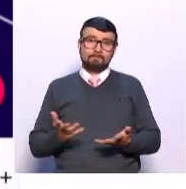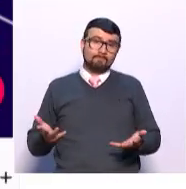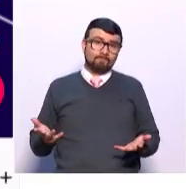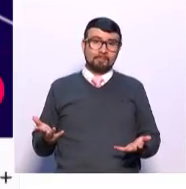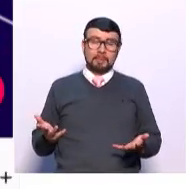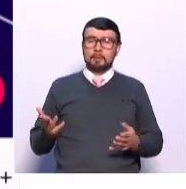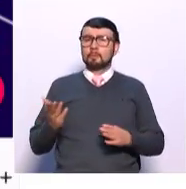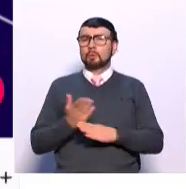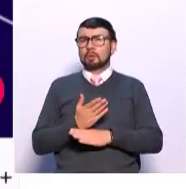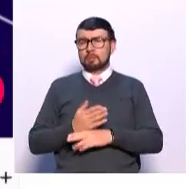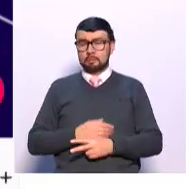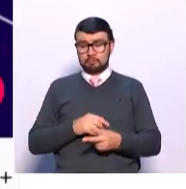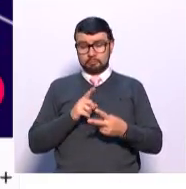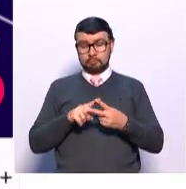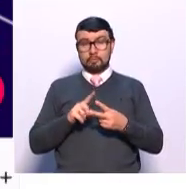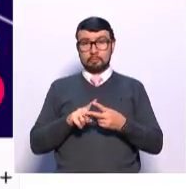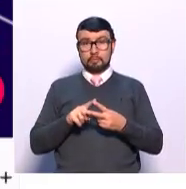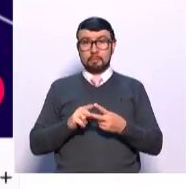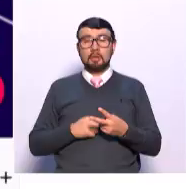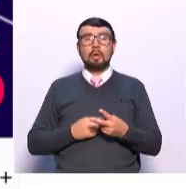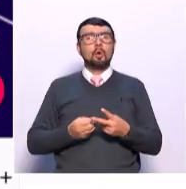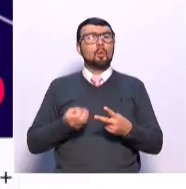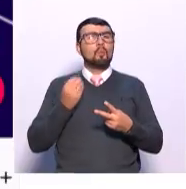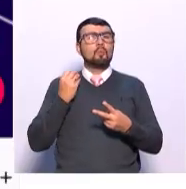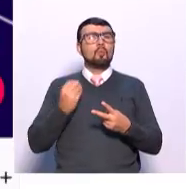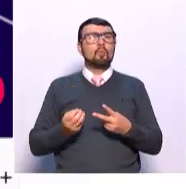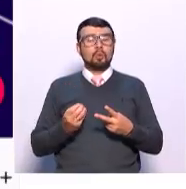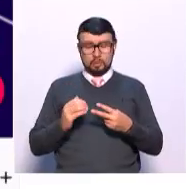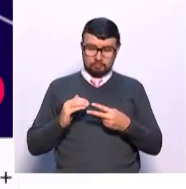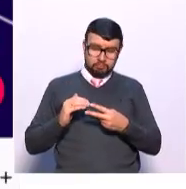pasar dos cosas que le de hipotiroidismo